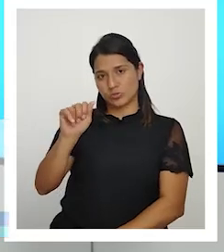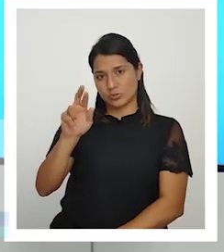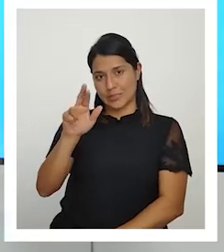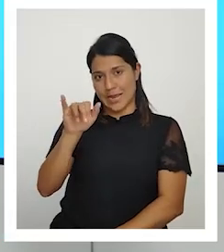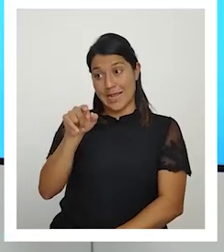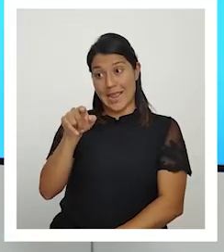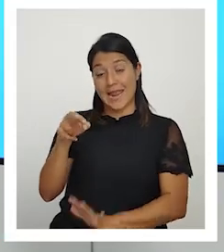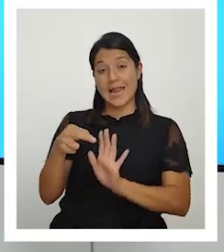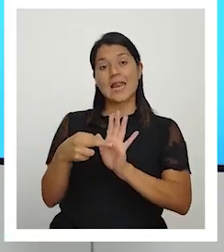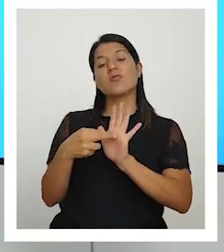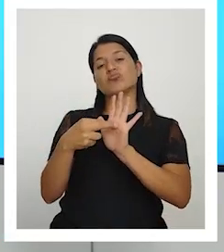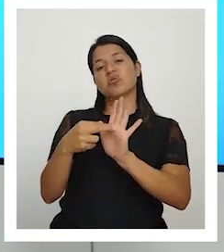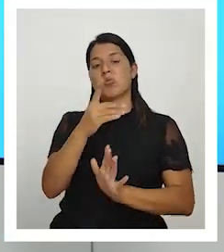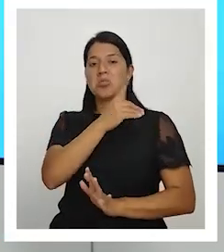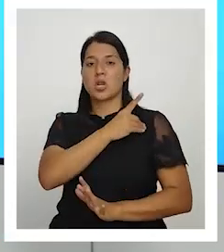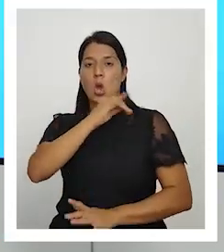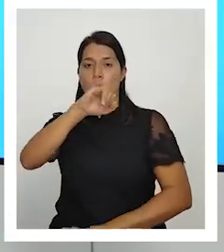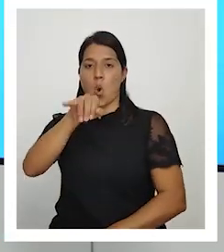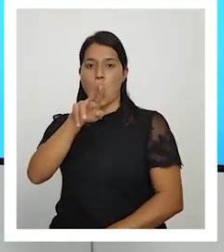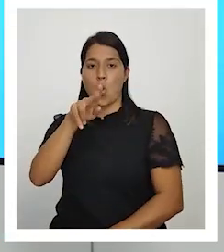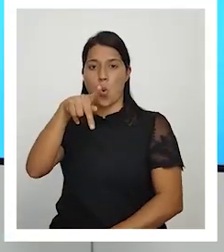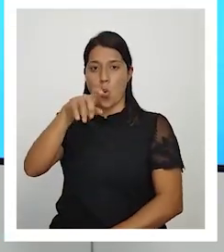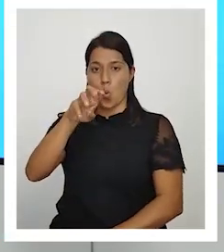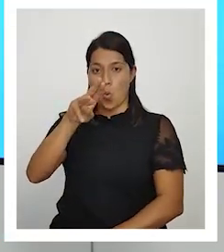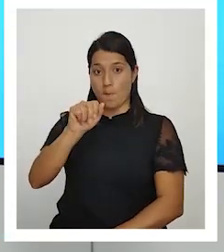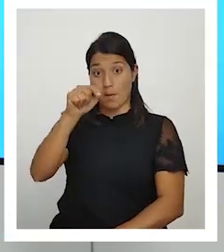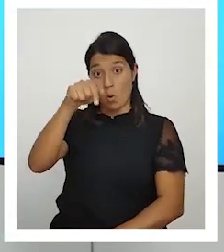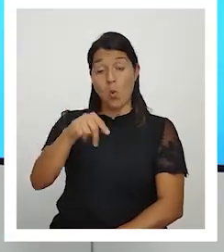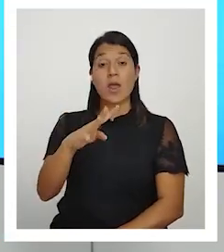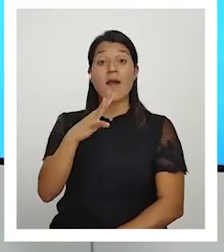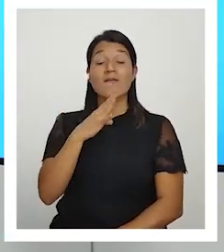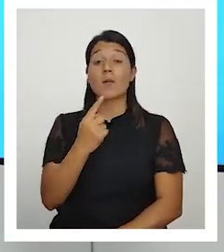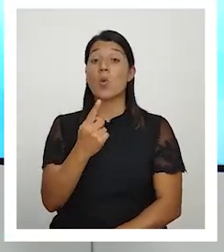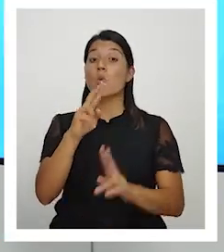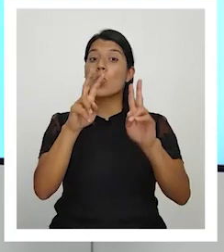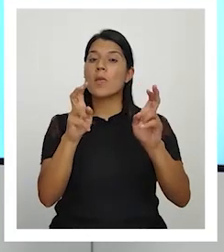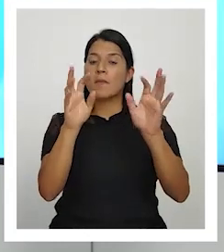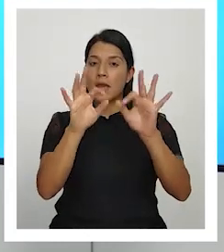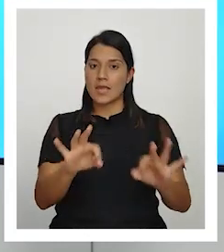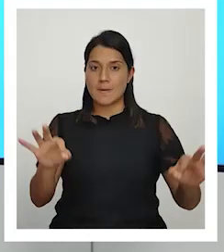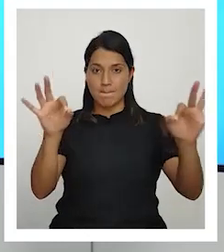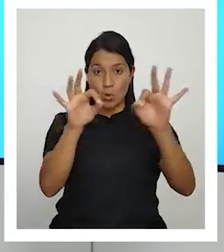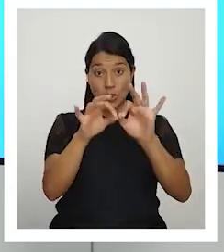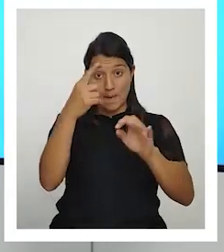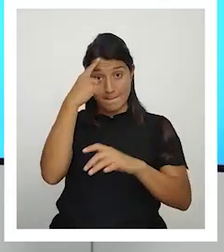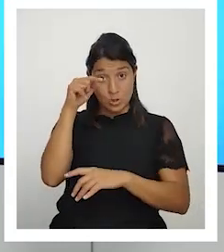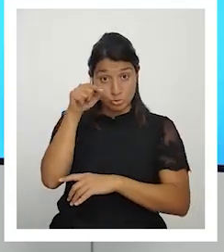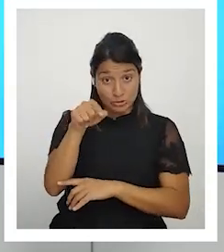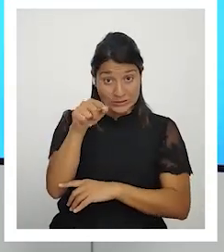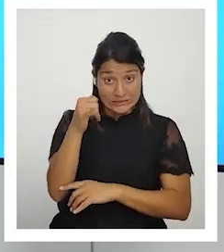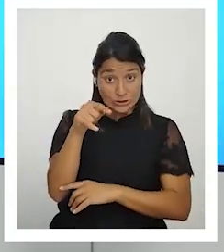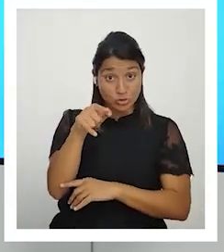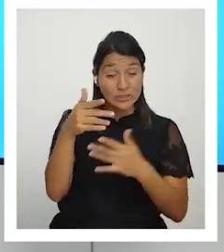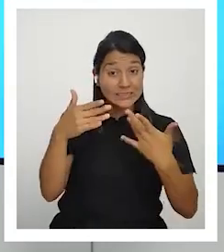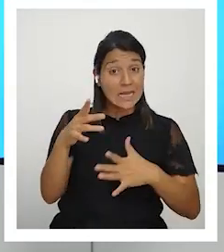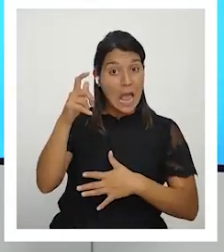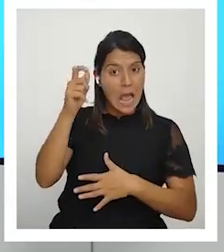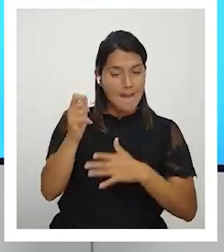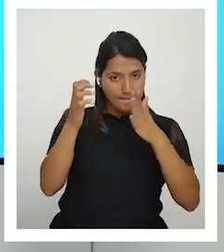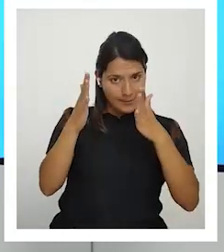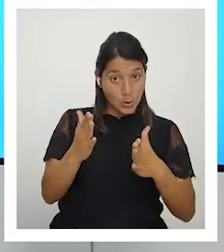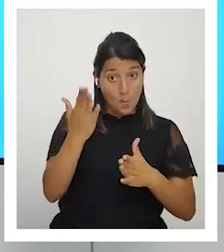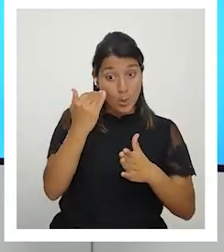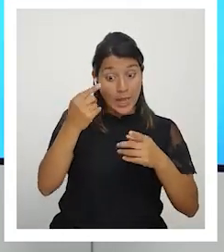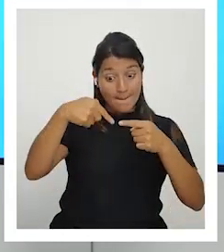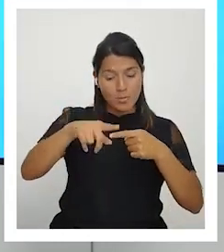de un tema que le interesa a usted, señor y señora pensionada, porque a partir del próximo año se va a hacer un cambio en el